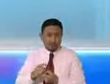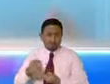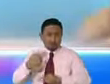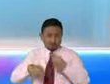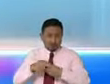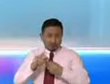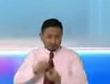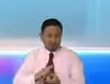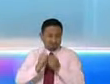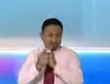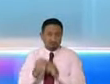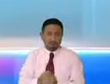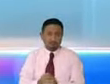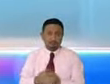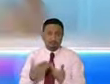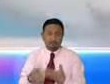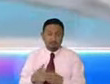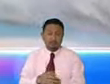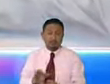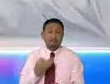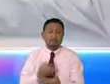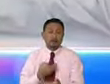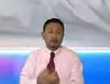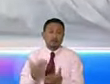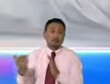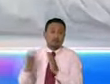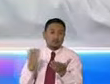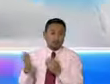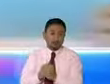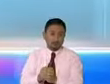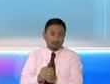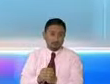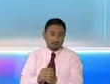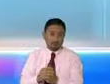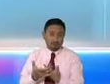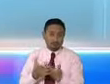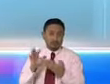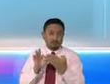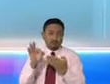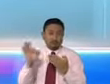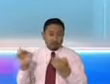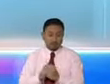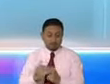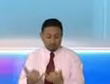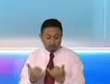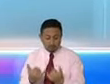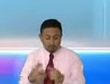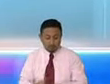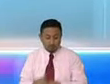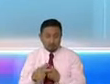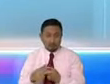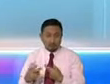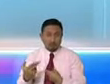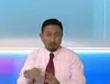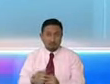enviado facturas provisionales con el índice Platts. ¿Por qué yo voy a entrar en una negociación con las manos